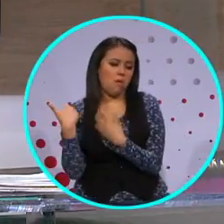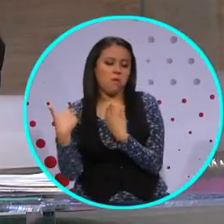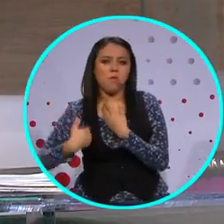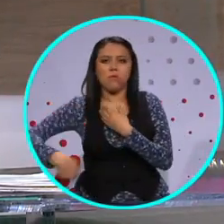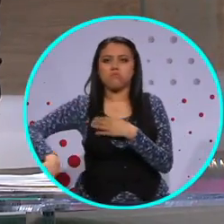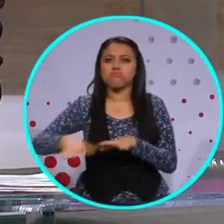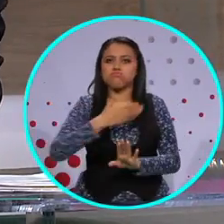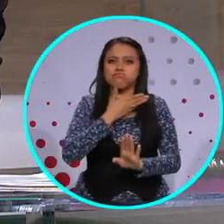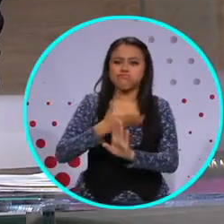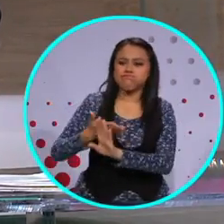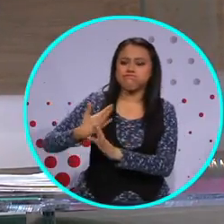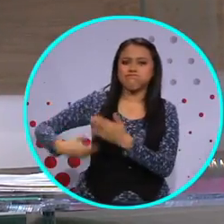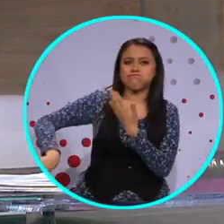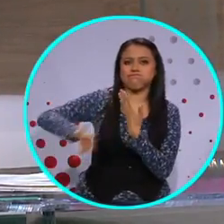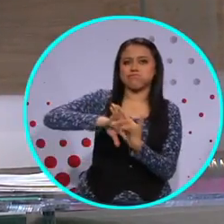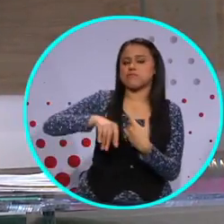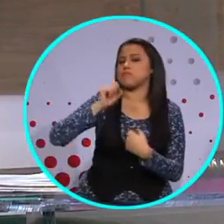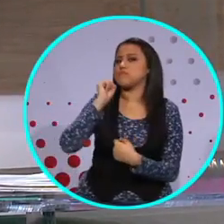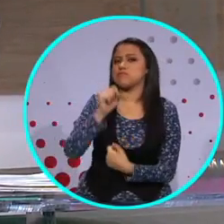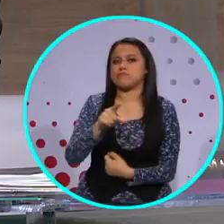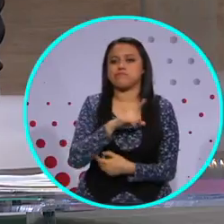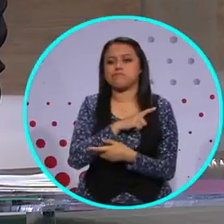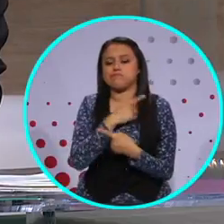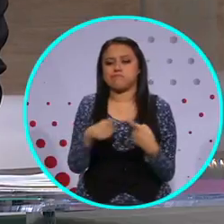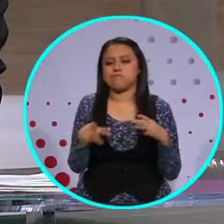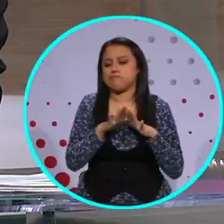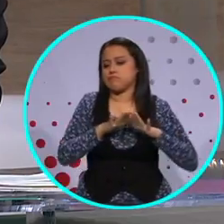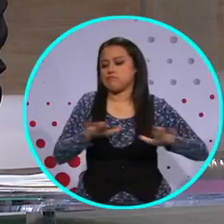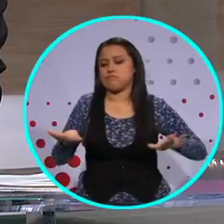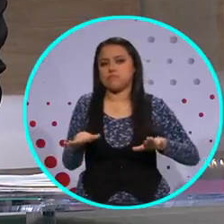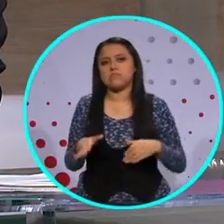lo saque de las jugadas y que del otro